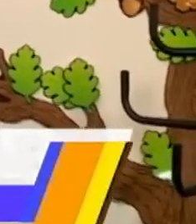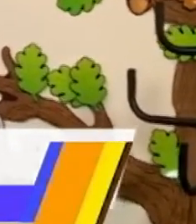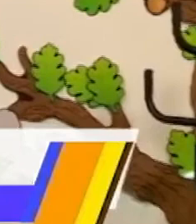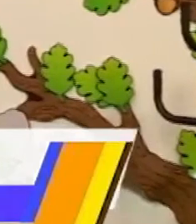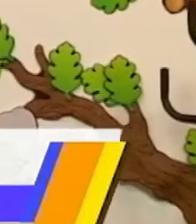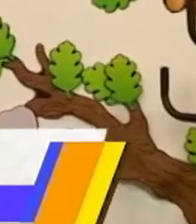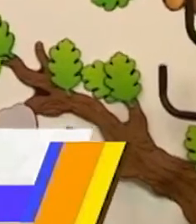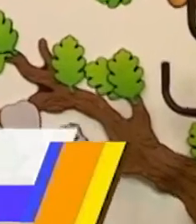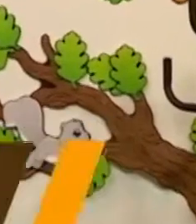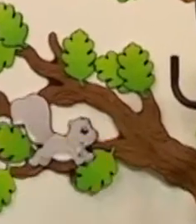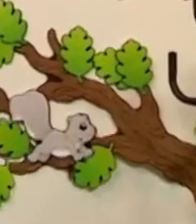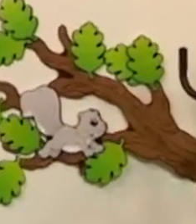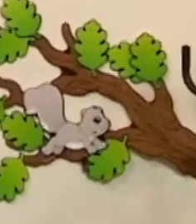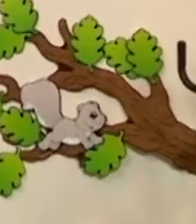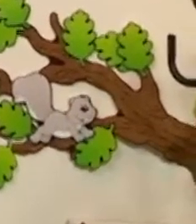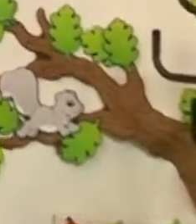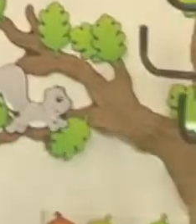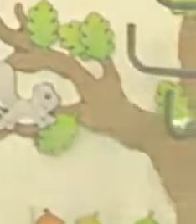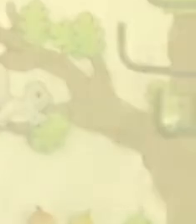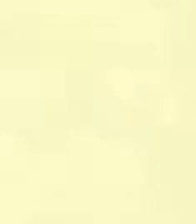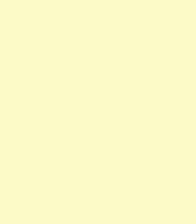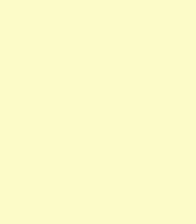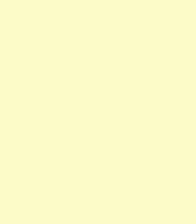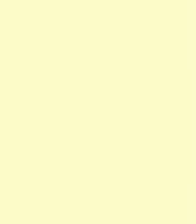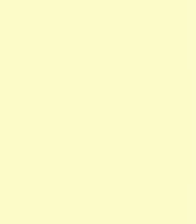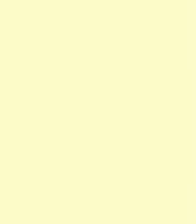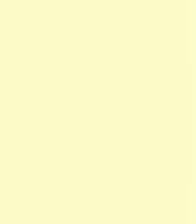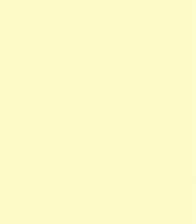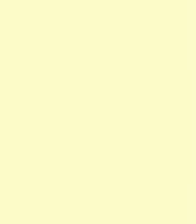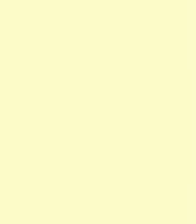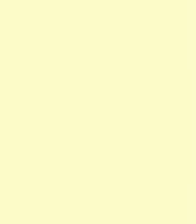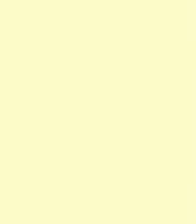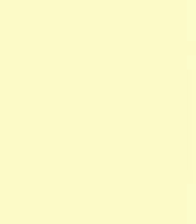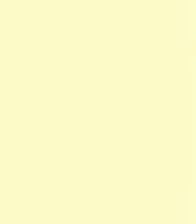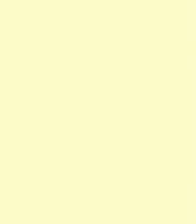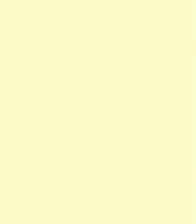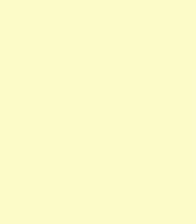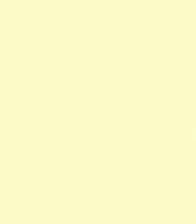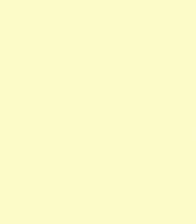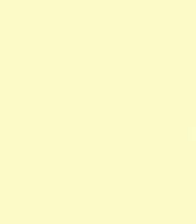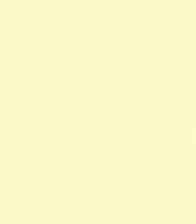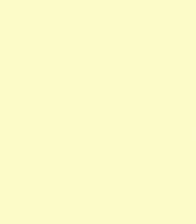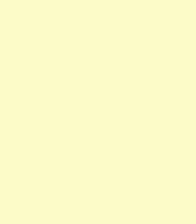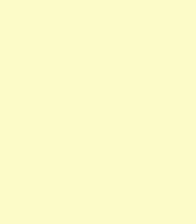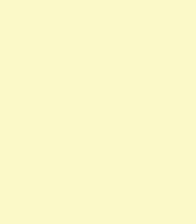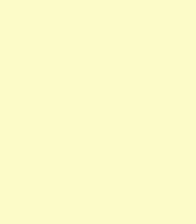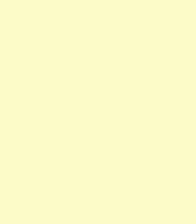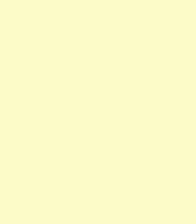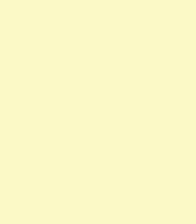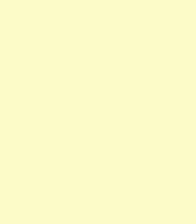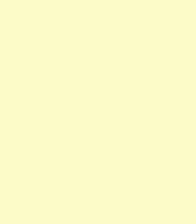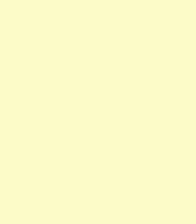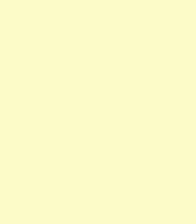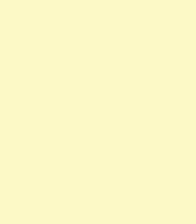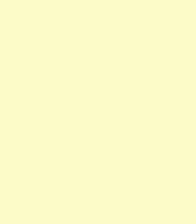dejamos los materiales que vamos a utilizar. Un pueblo en marcha pero sin apuros. Costa